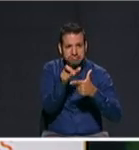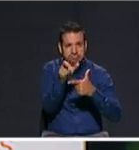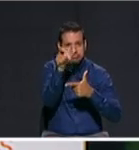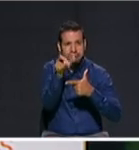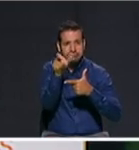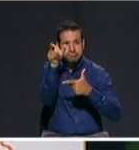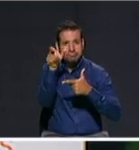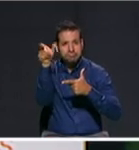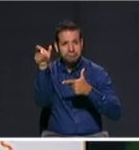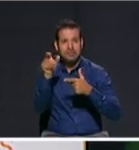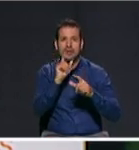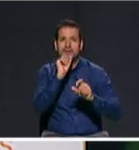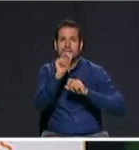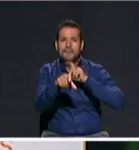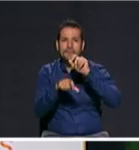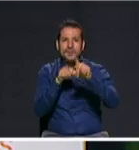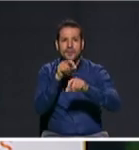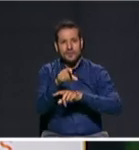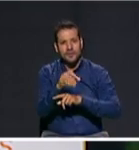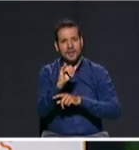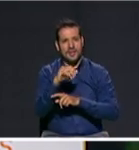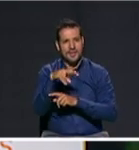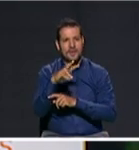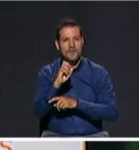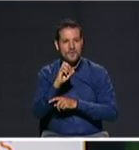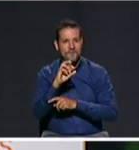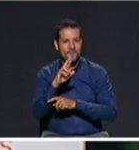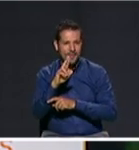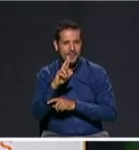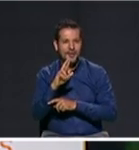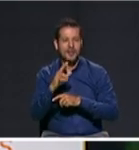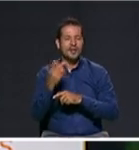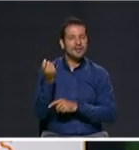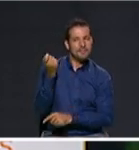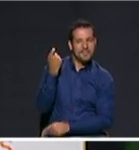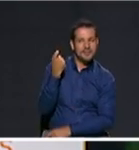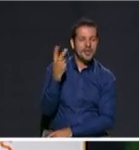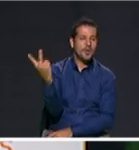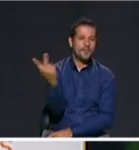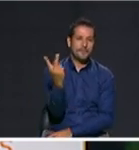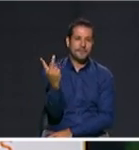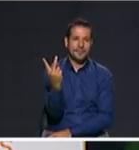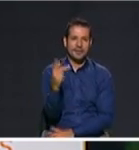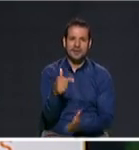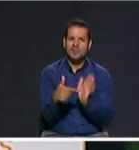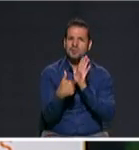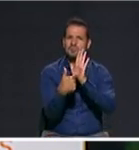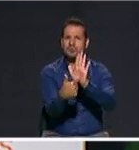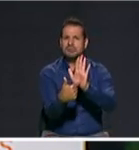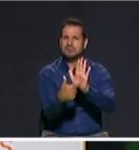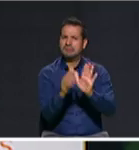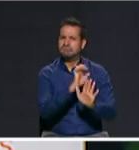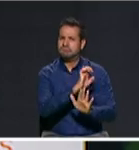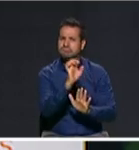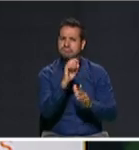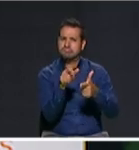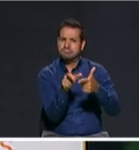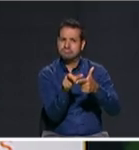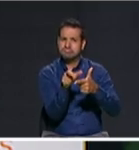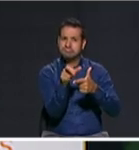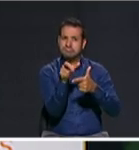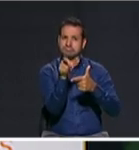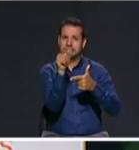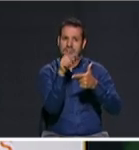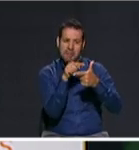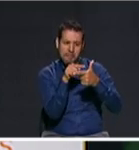la encuesta de invamer gallup que se reveló el pasado viernes les habíamos anunciado a las previamente campañas